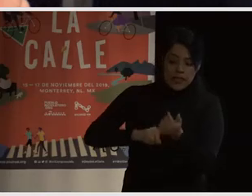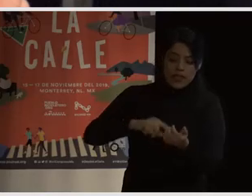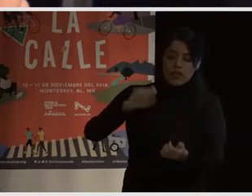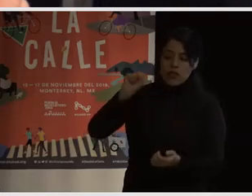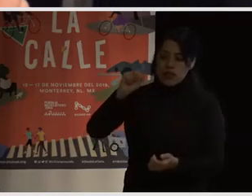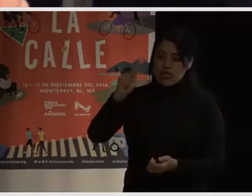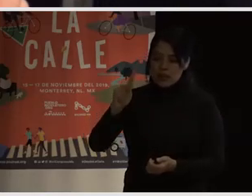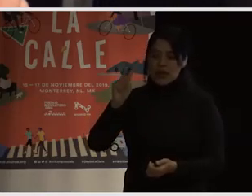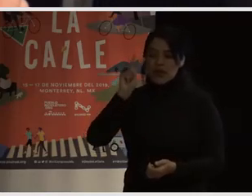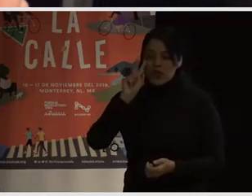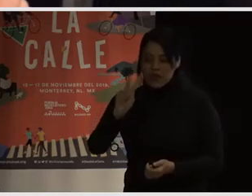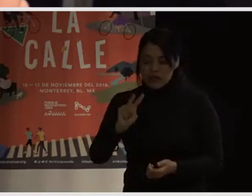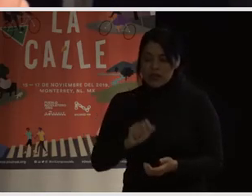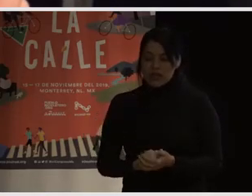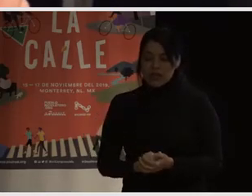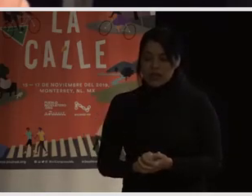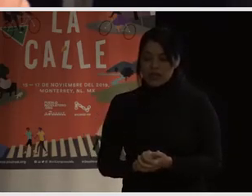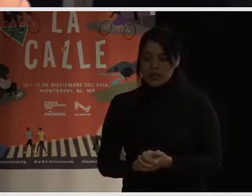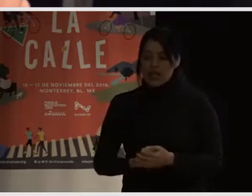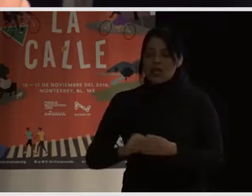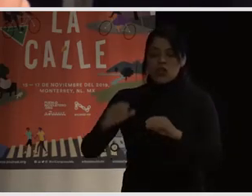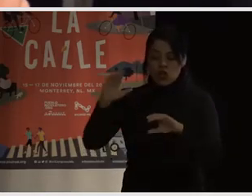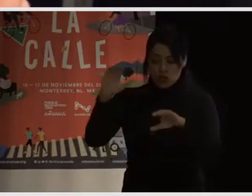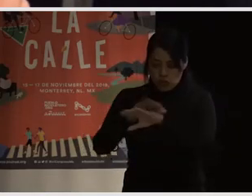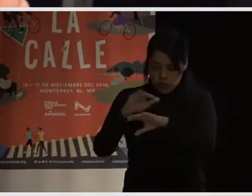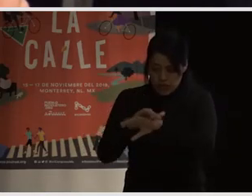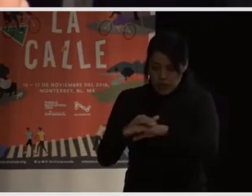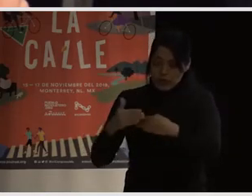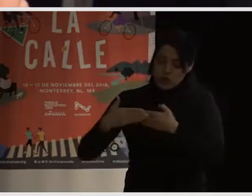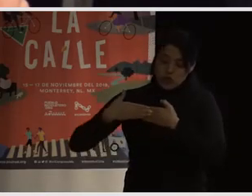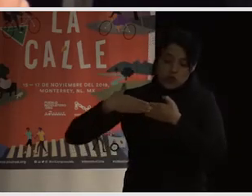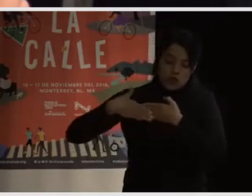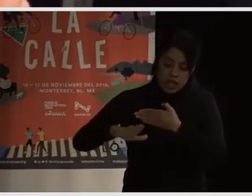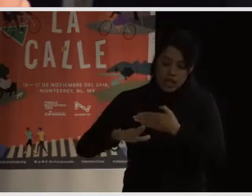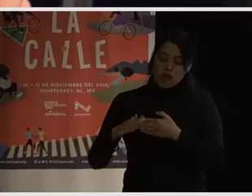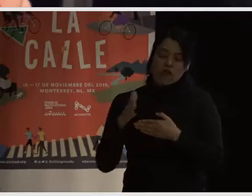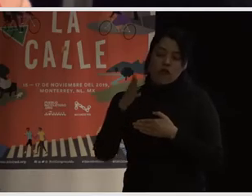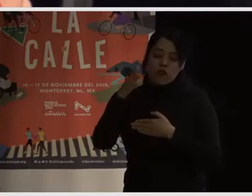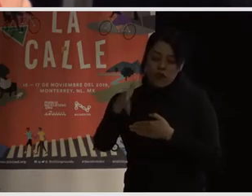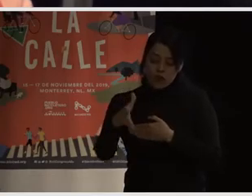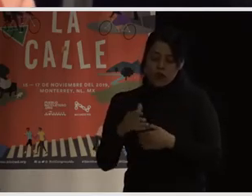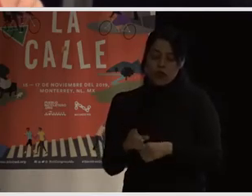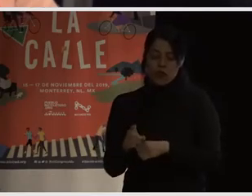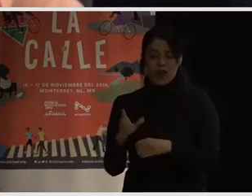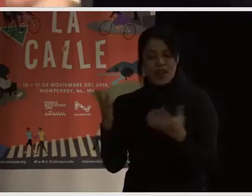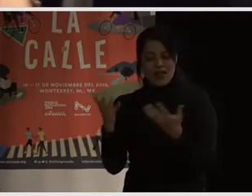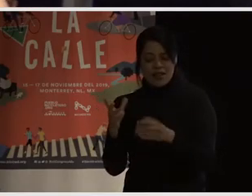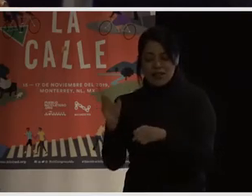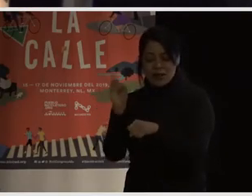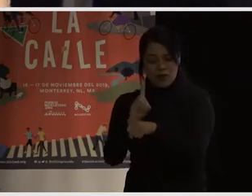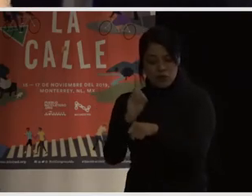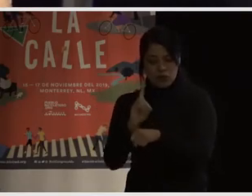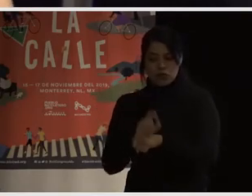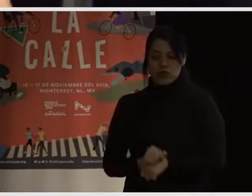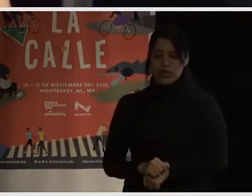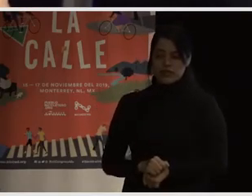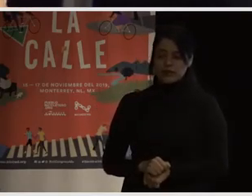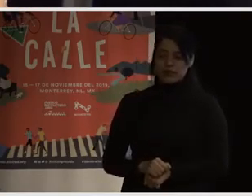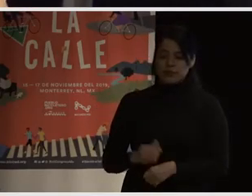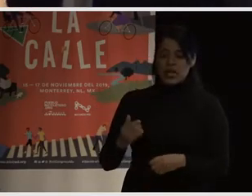y ver a su vez las modificaciones que tendremos que hacer para el día al día y la administración